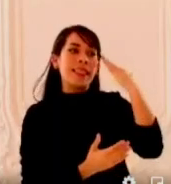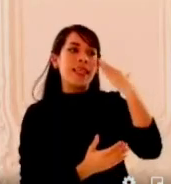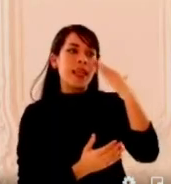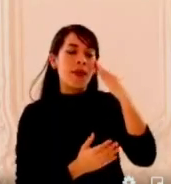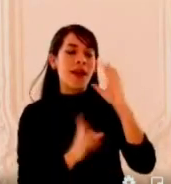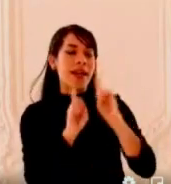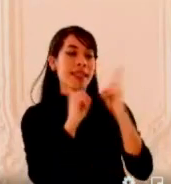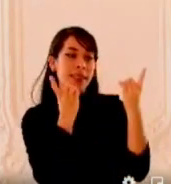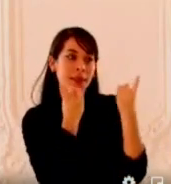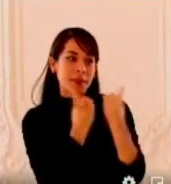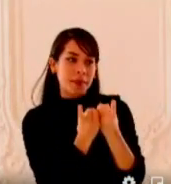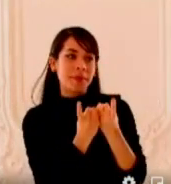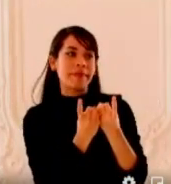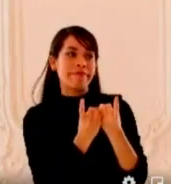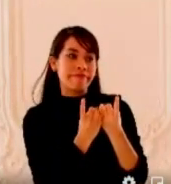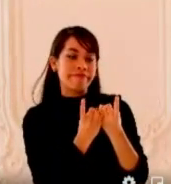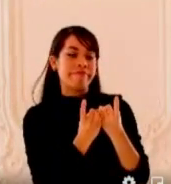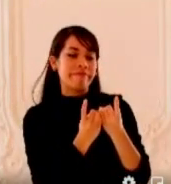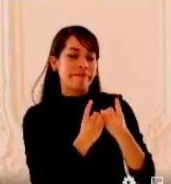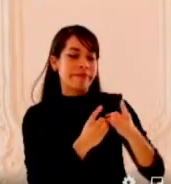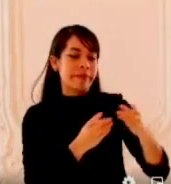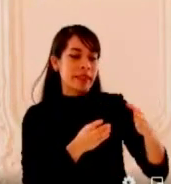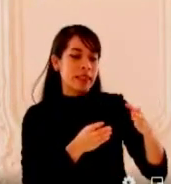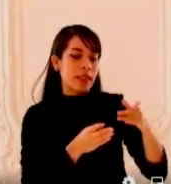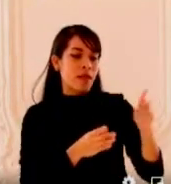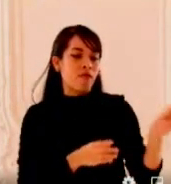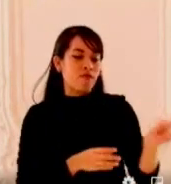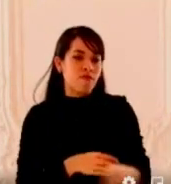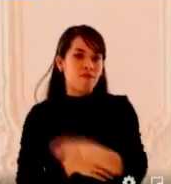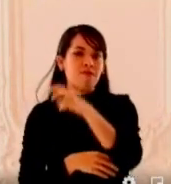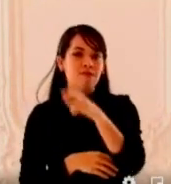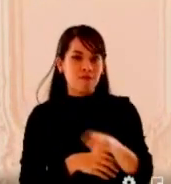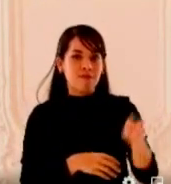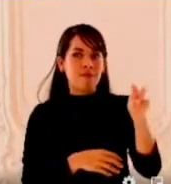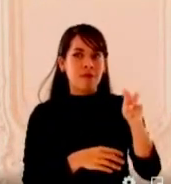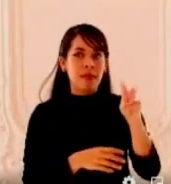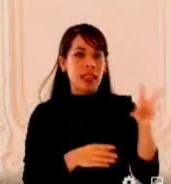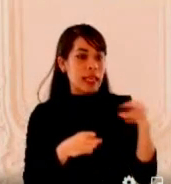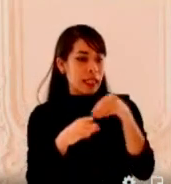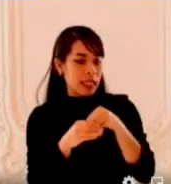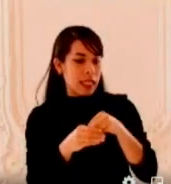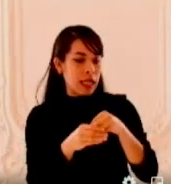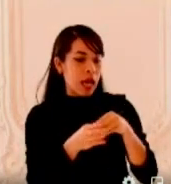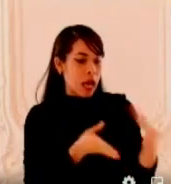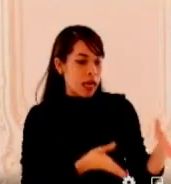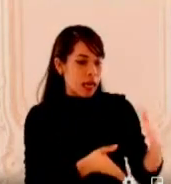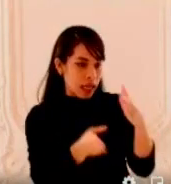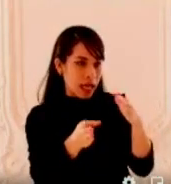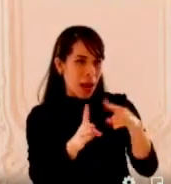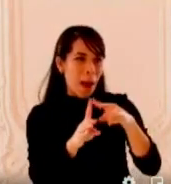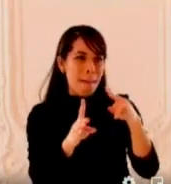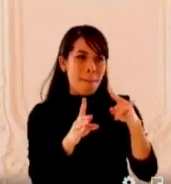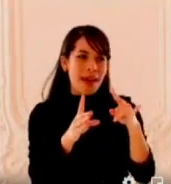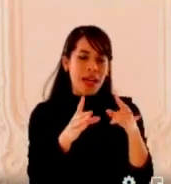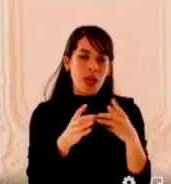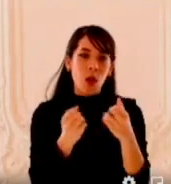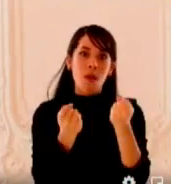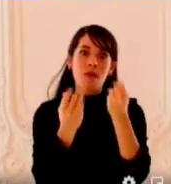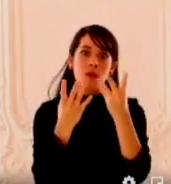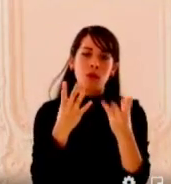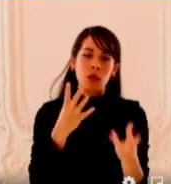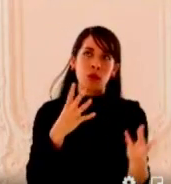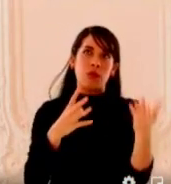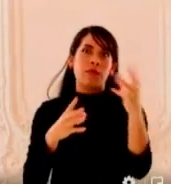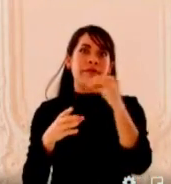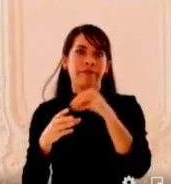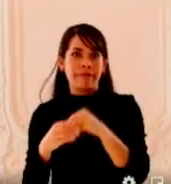Departamento de Transportación y Obras Públicas incluye mucho más que las carreteras. Yo sé que eso es lo que los conductores en